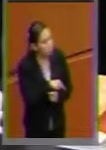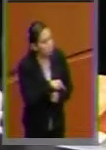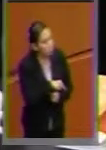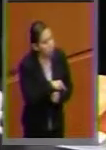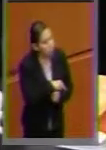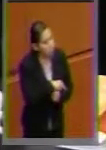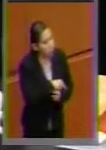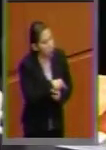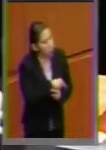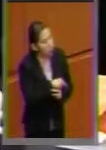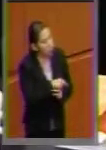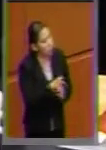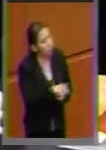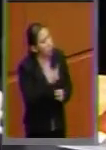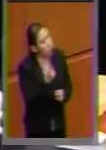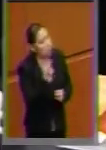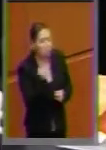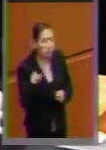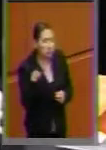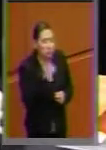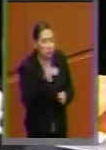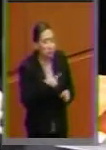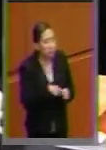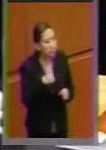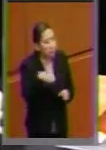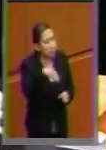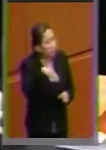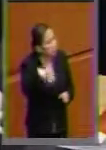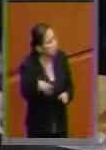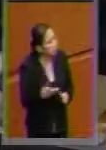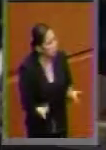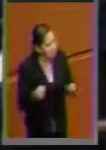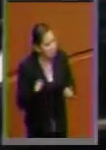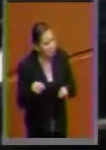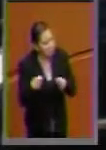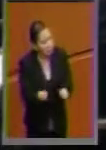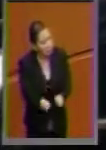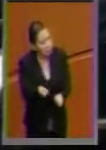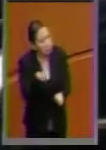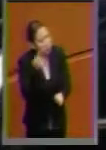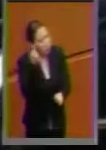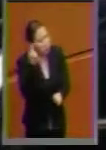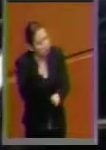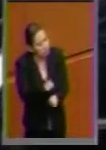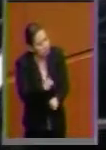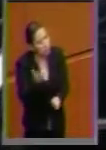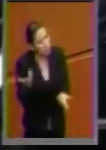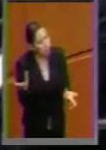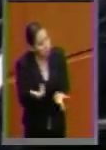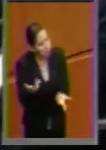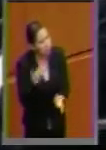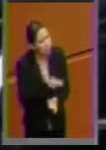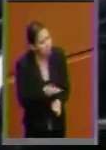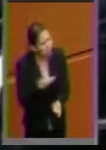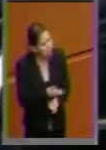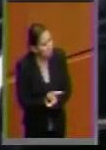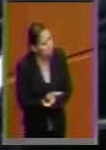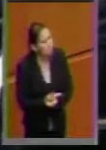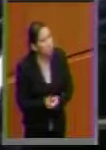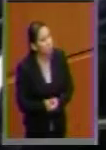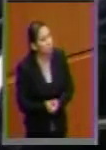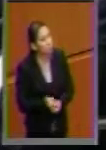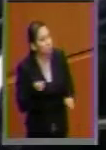deja porque se le deja exclusivamente al ministerio público la facultad para que pueda solicitar al juez de